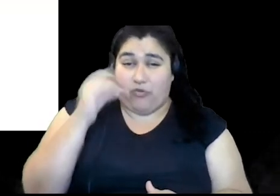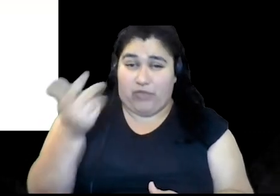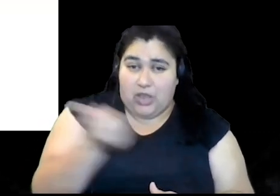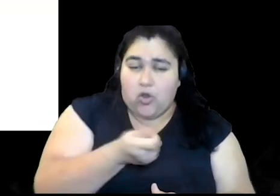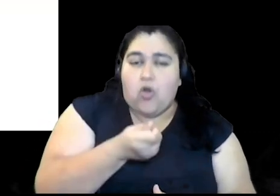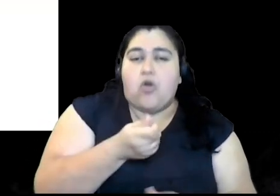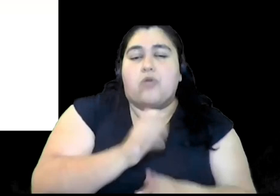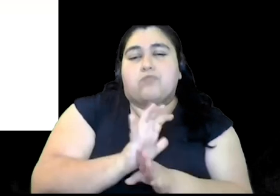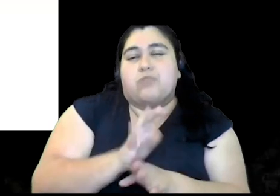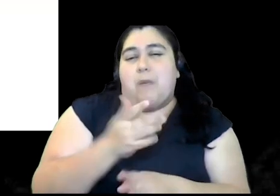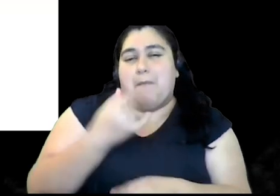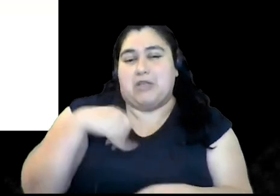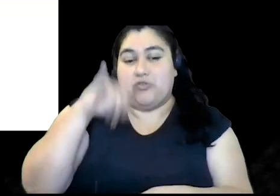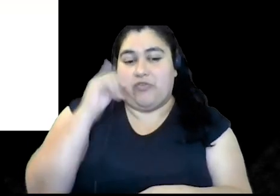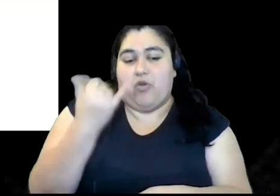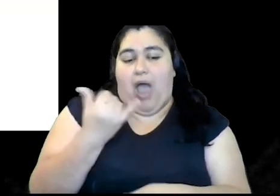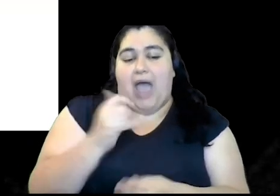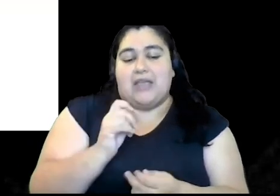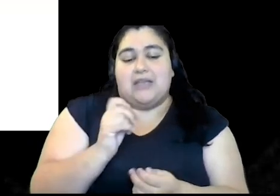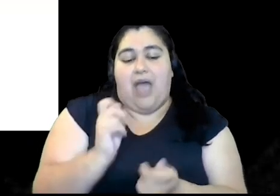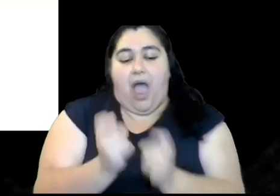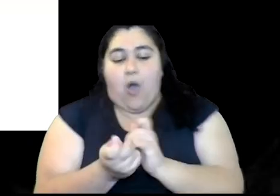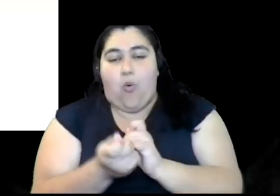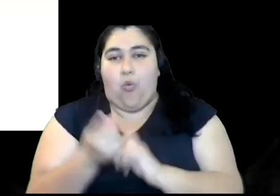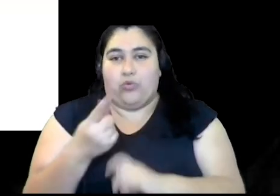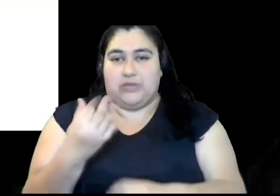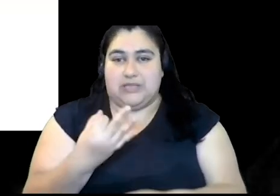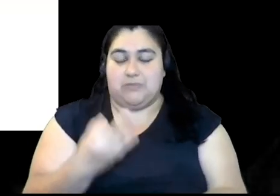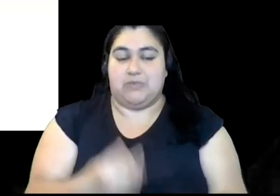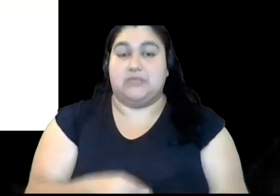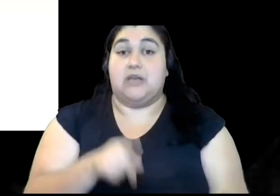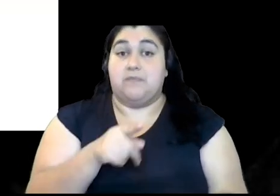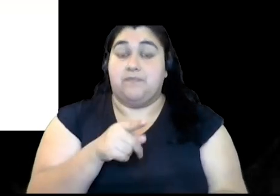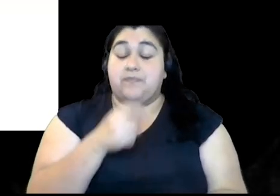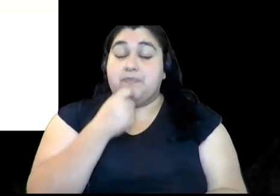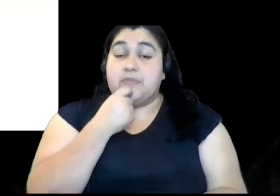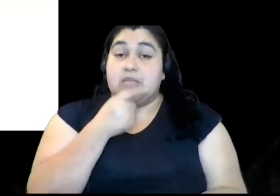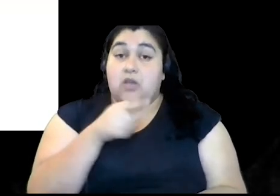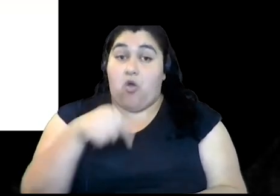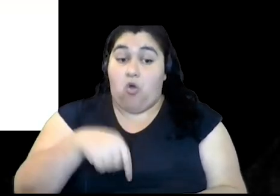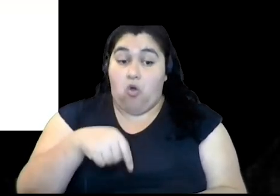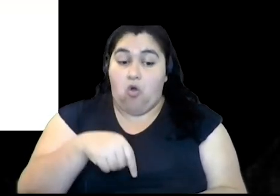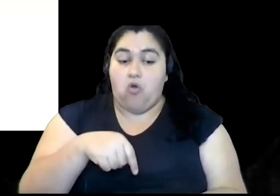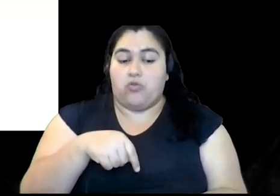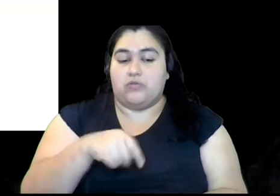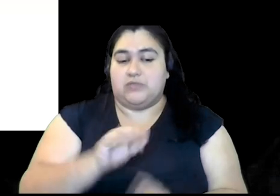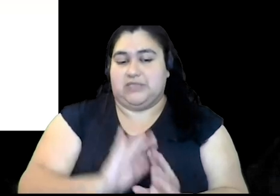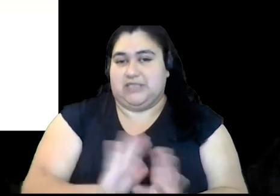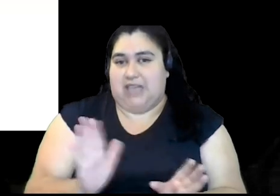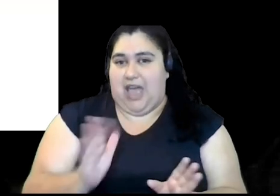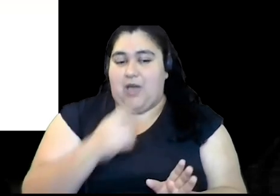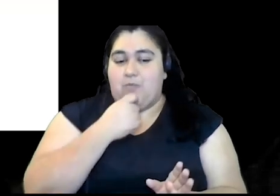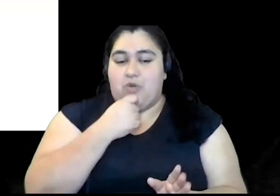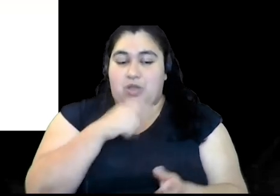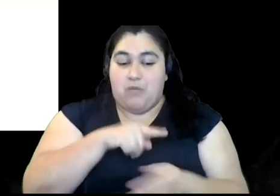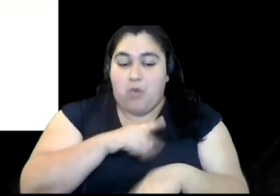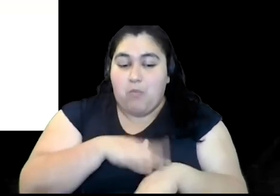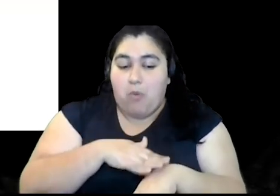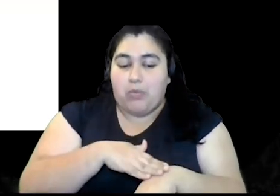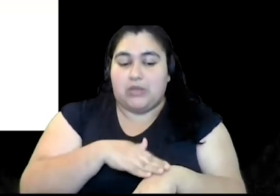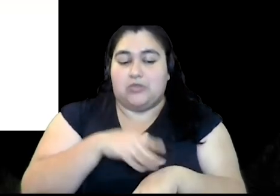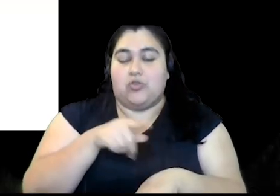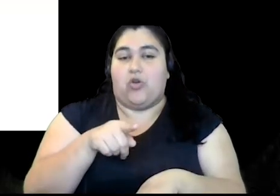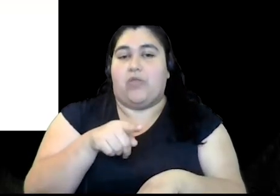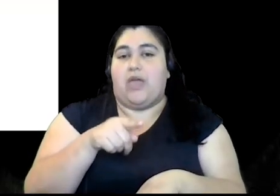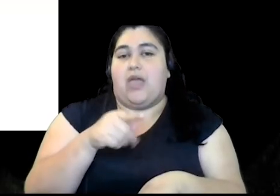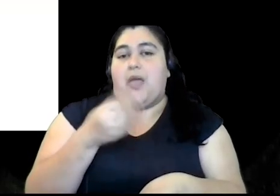de ajuste. Como ya no está más esa exclusión, así yo hoy contratara un plazo fijo en